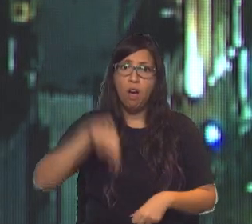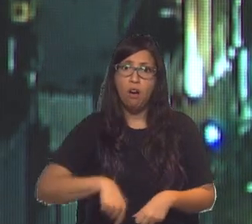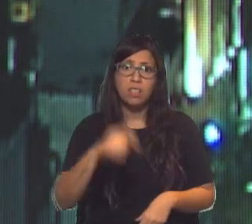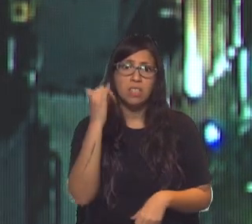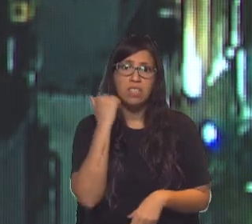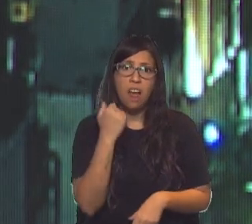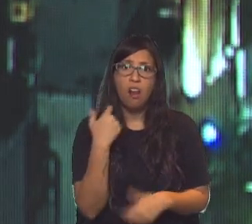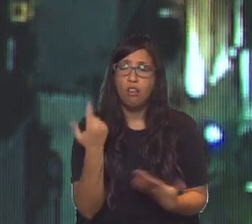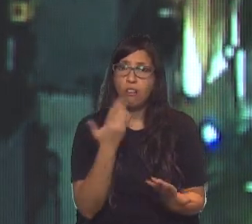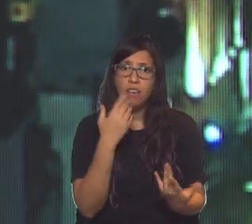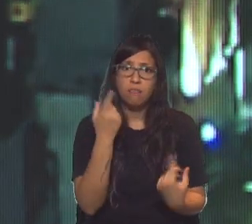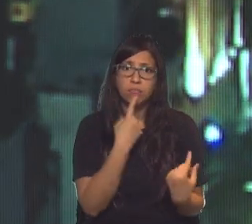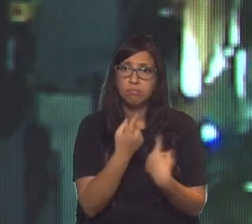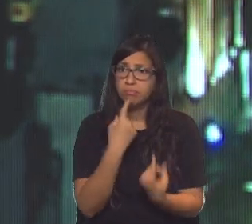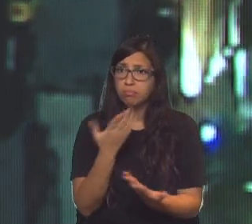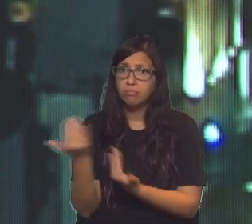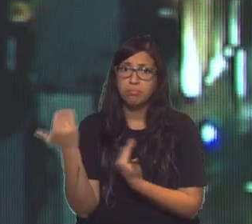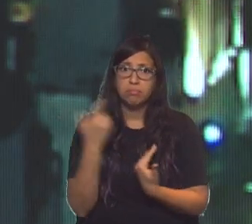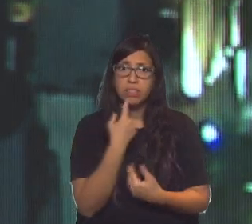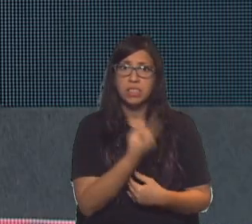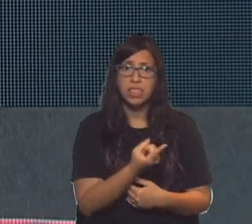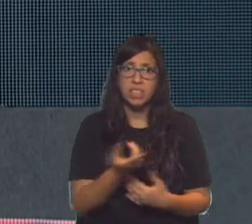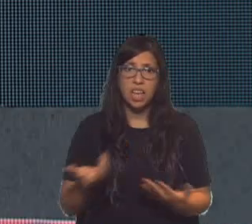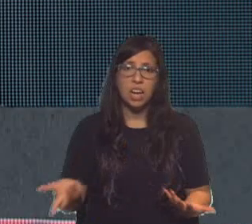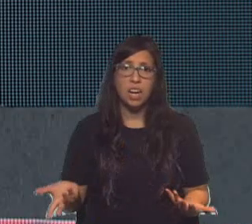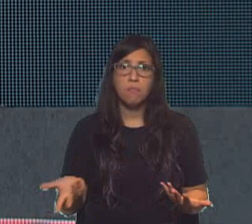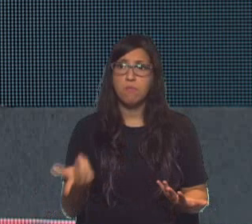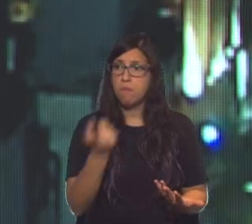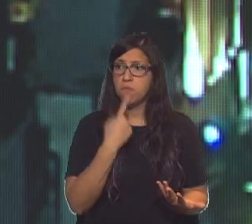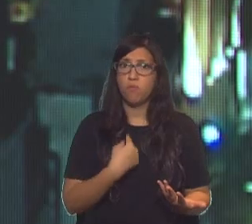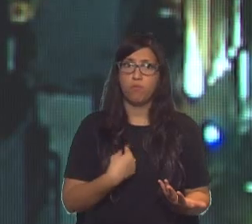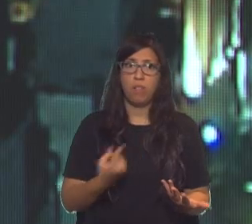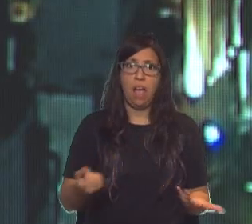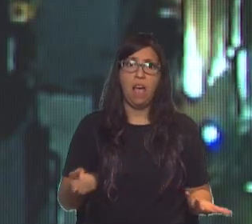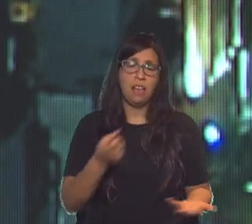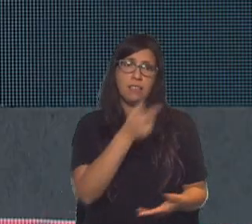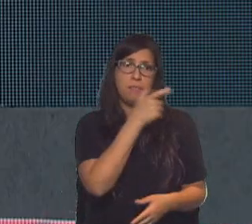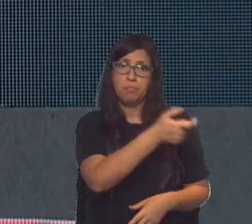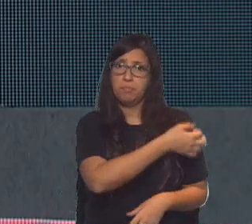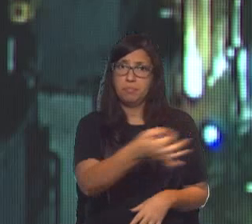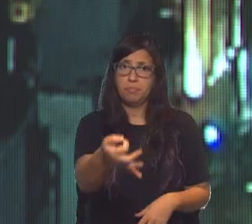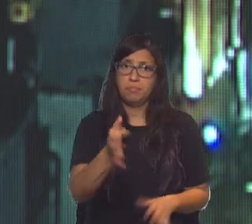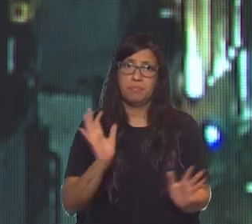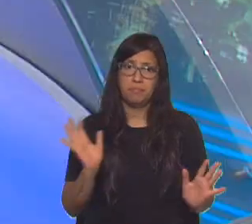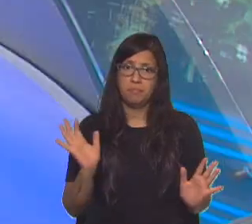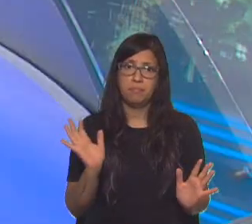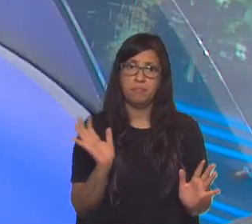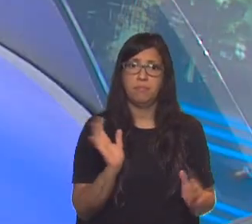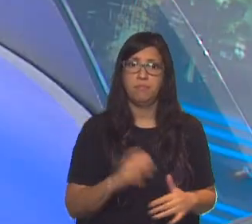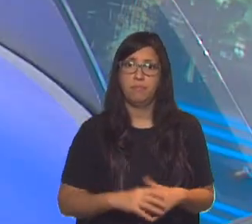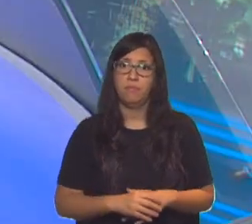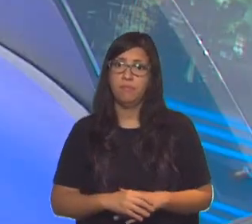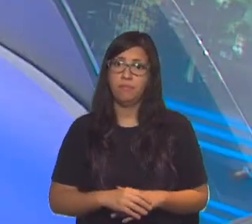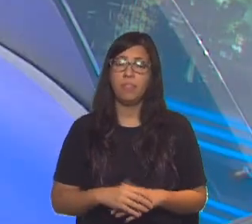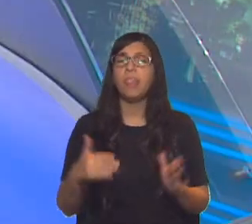dicen las encuesta lo que vos la pregunta que vos hiciste es esa la respuesta Ese es la respuesta también hay que ver qué pasa